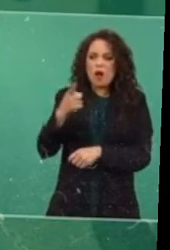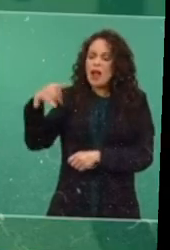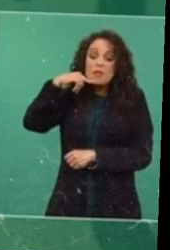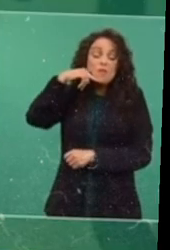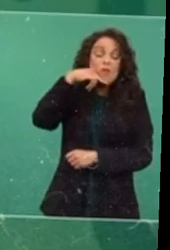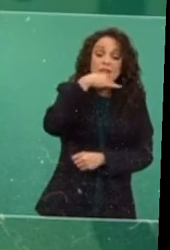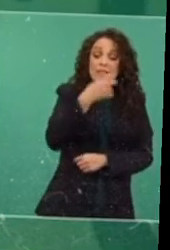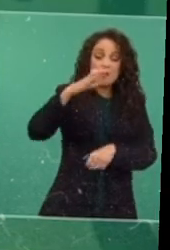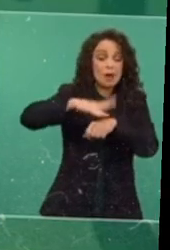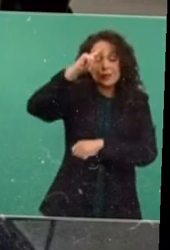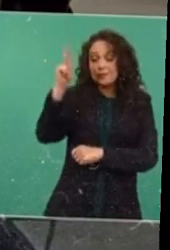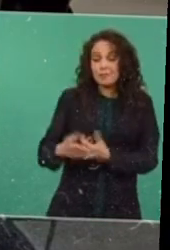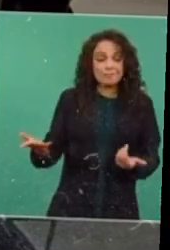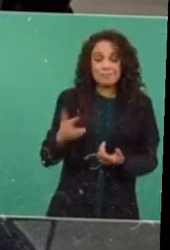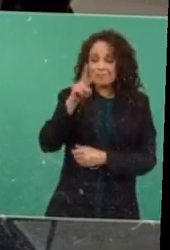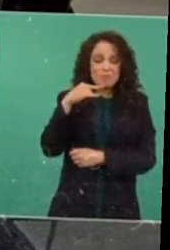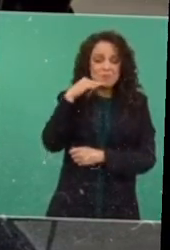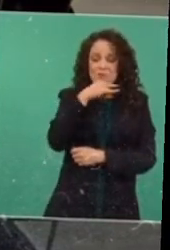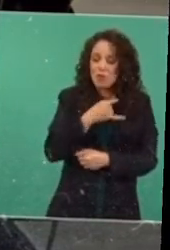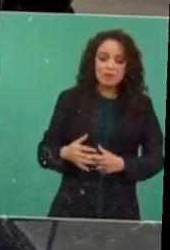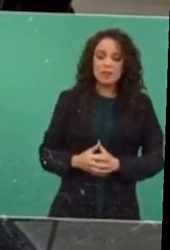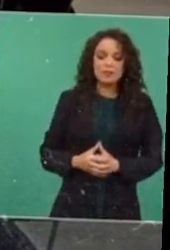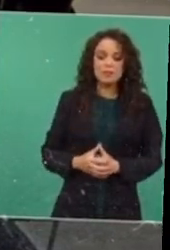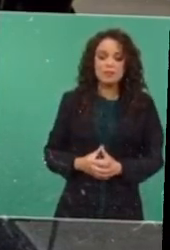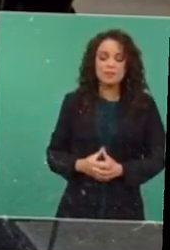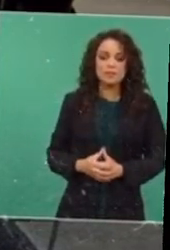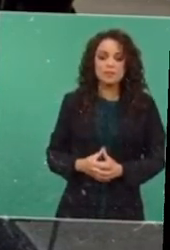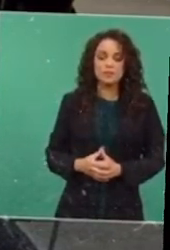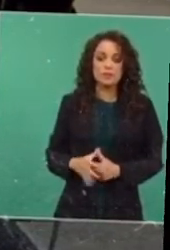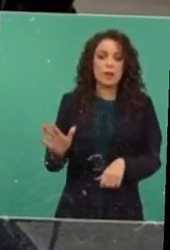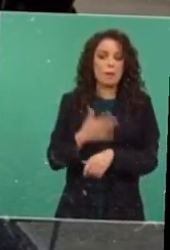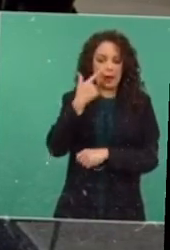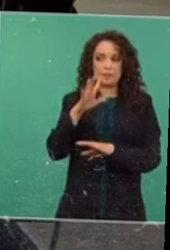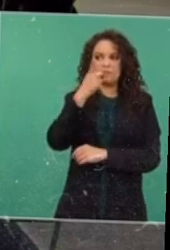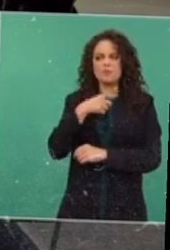Entonces me decían, oiga, ¿y